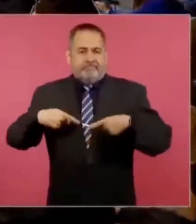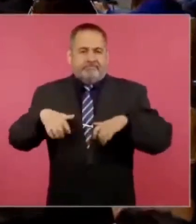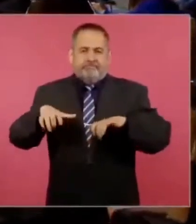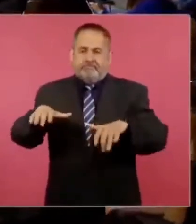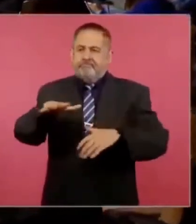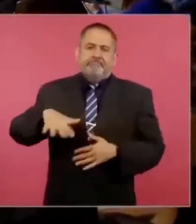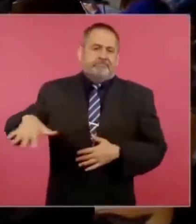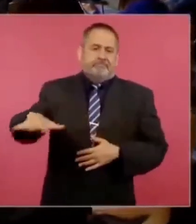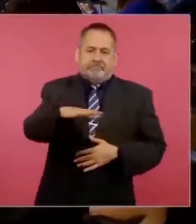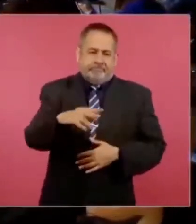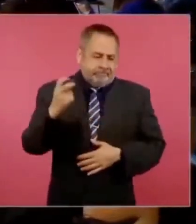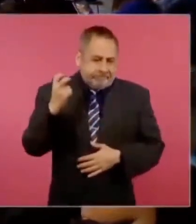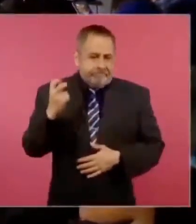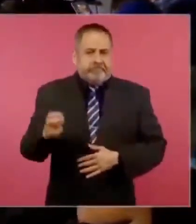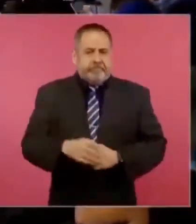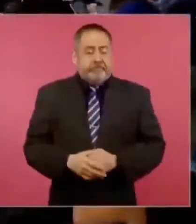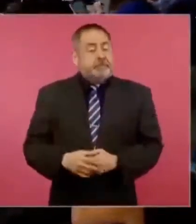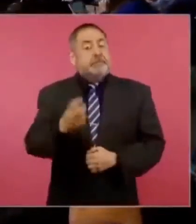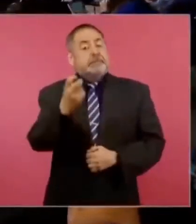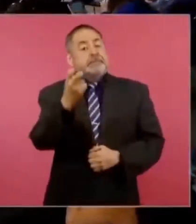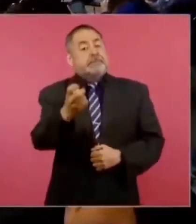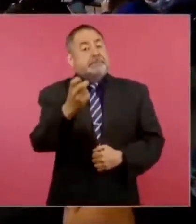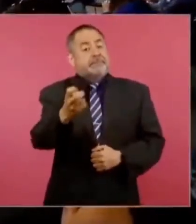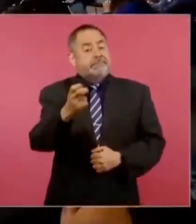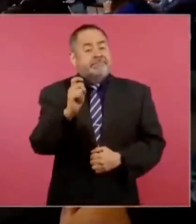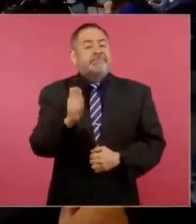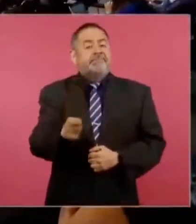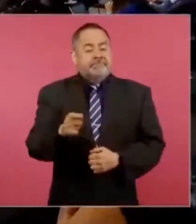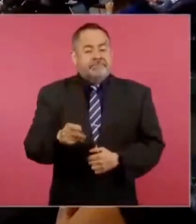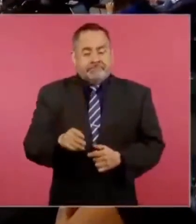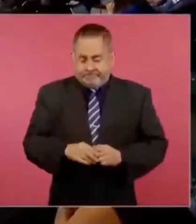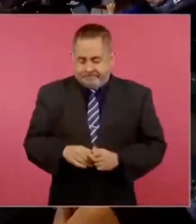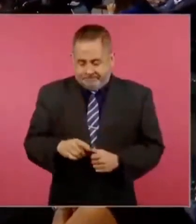Por eso mismo jamás